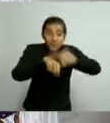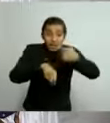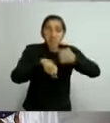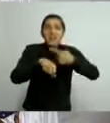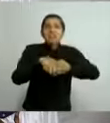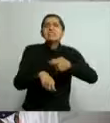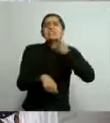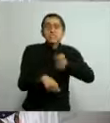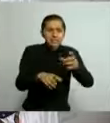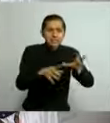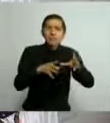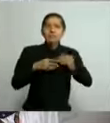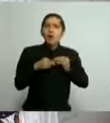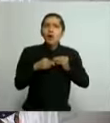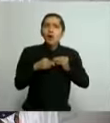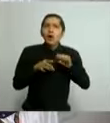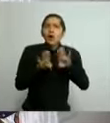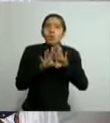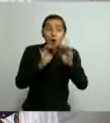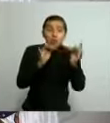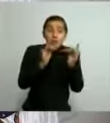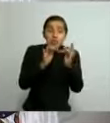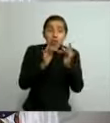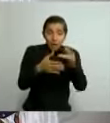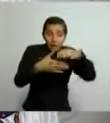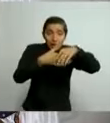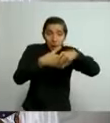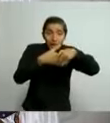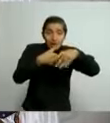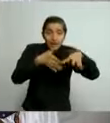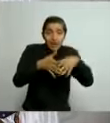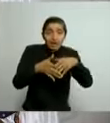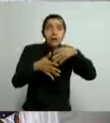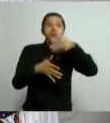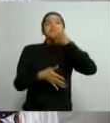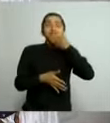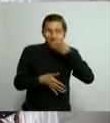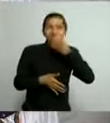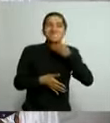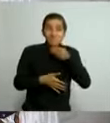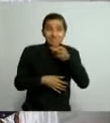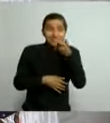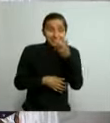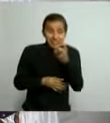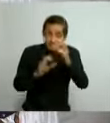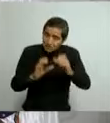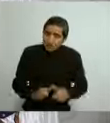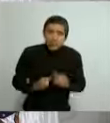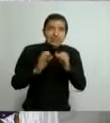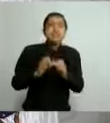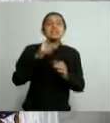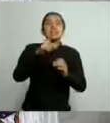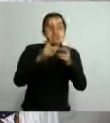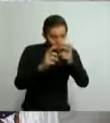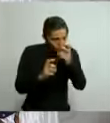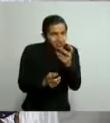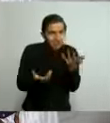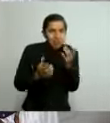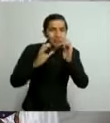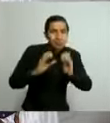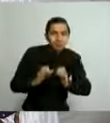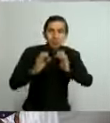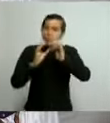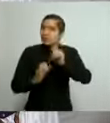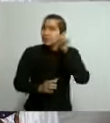se transmite a través del contacto con las manos y de la saliva principalmente. Por eso hay que tomar todas las precauciones,